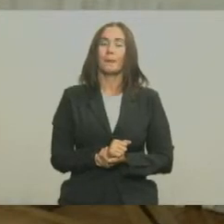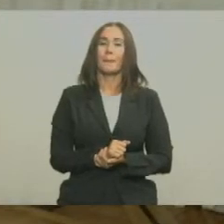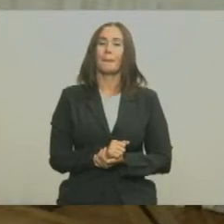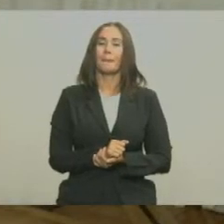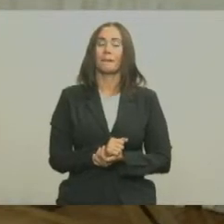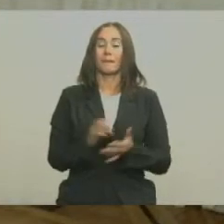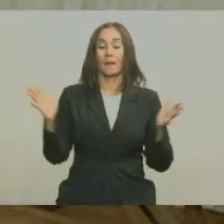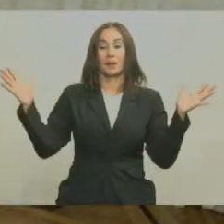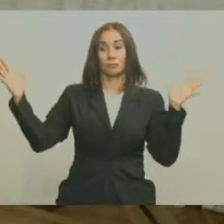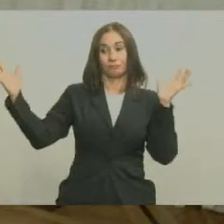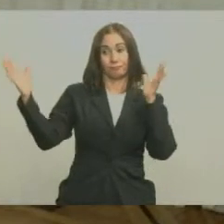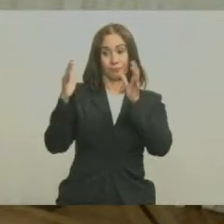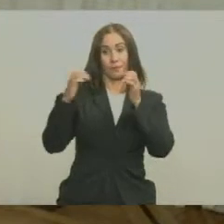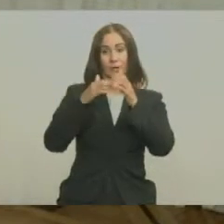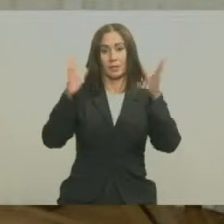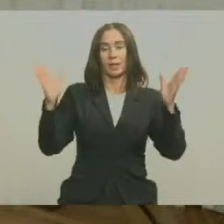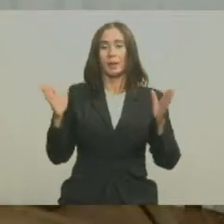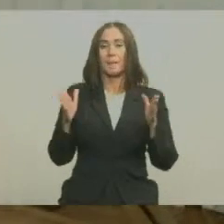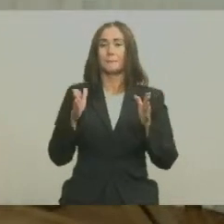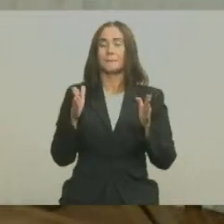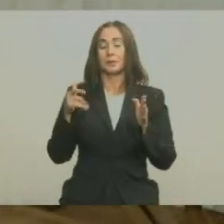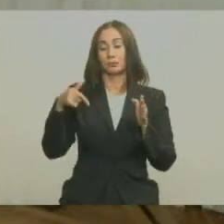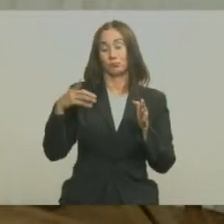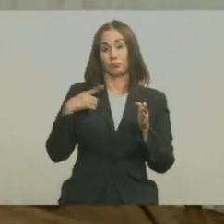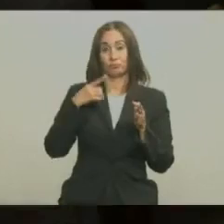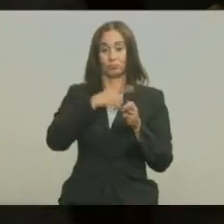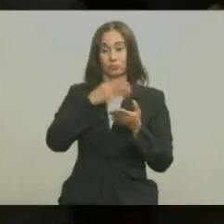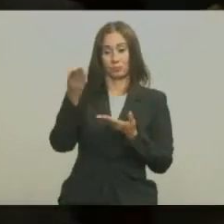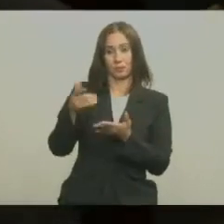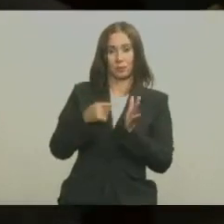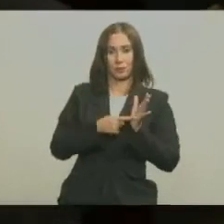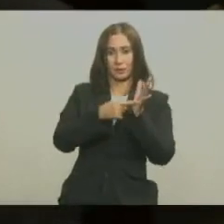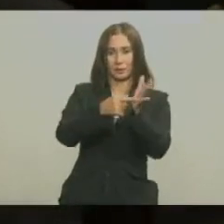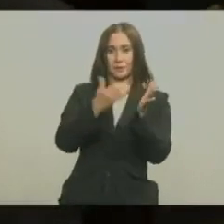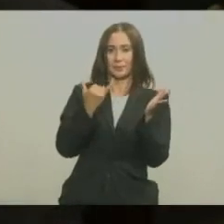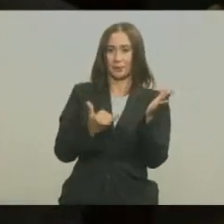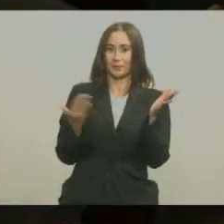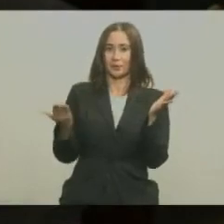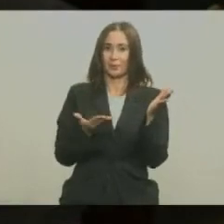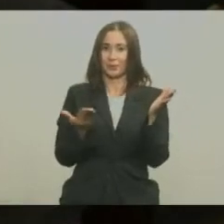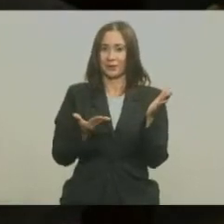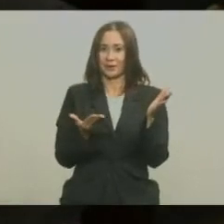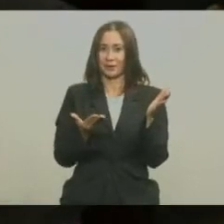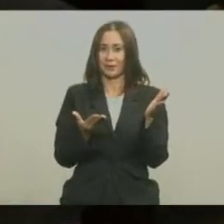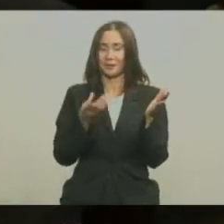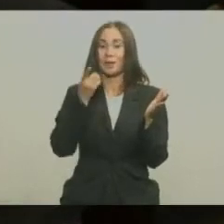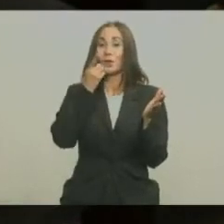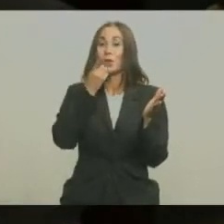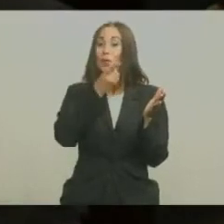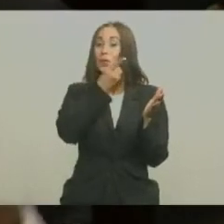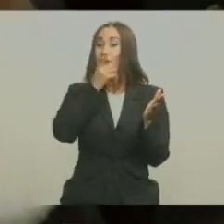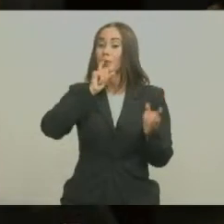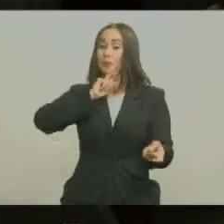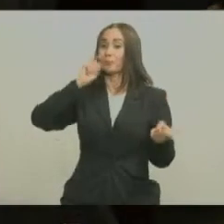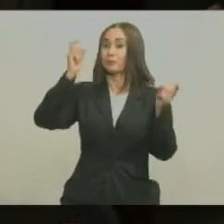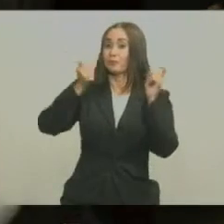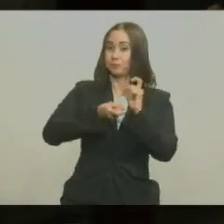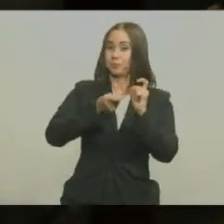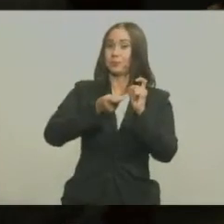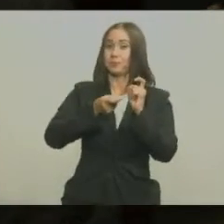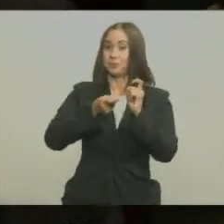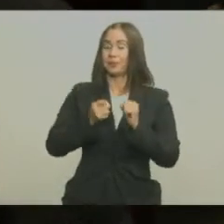El Frente Amplio y el Bloque Juan Pablo Duarte, que representa Dominicano por el Cambio y el Frente